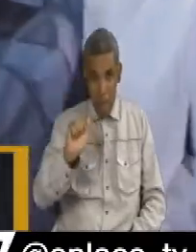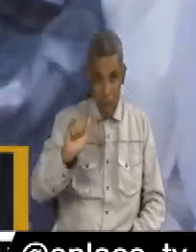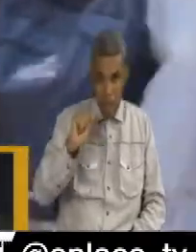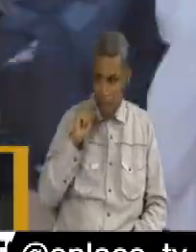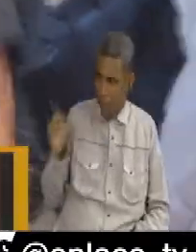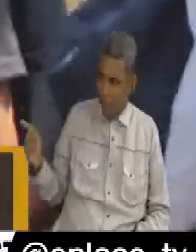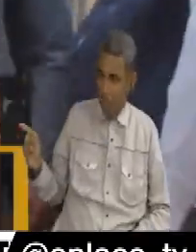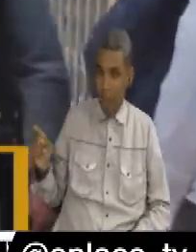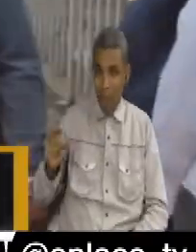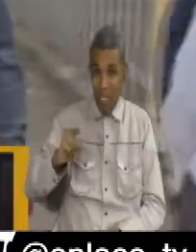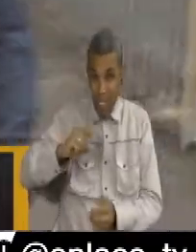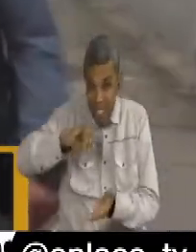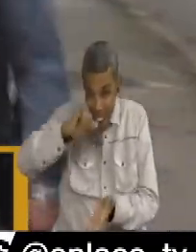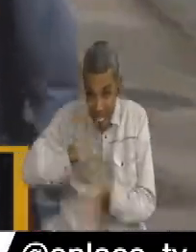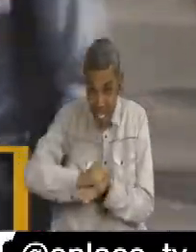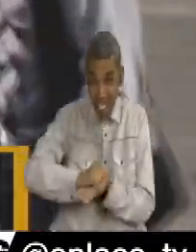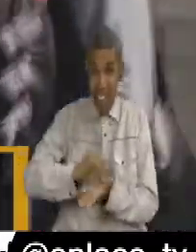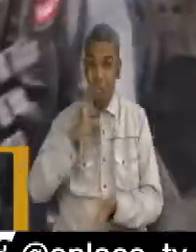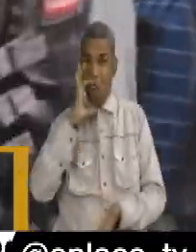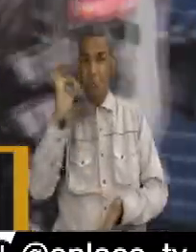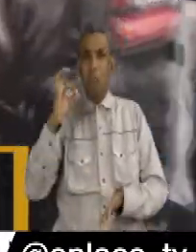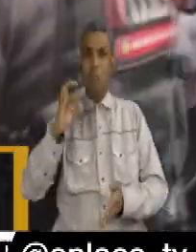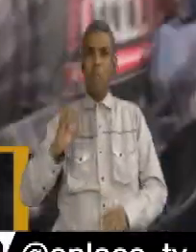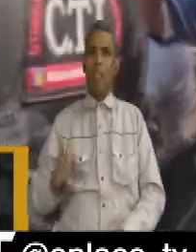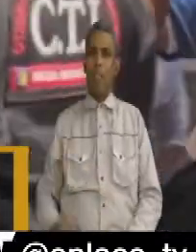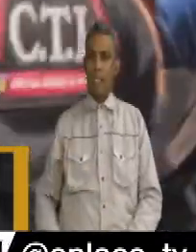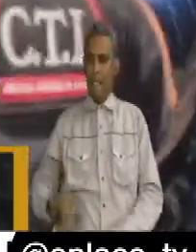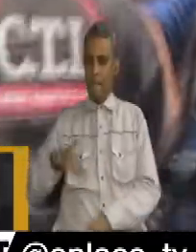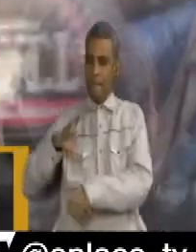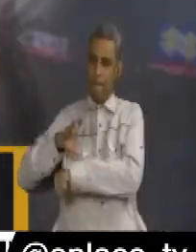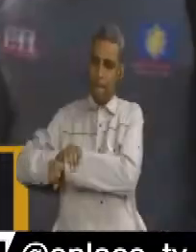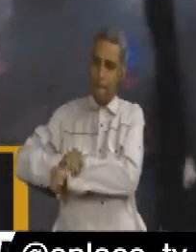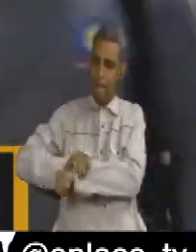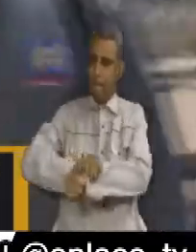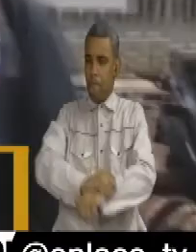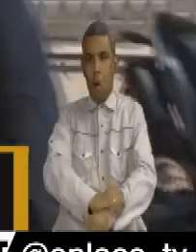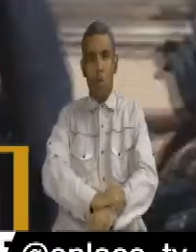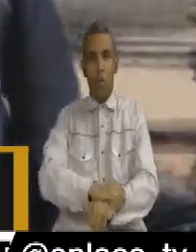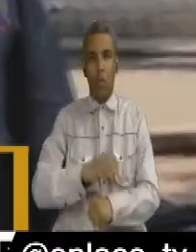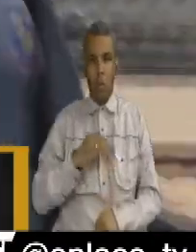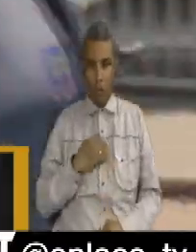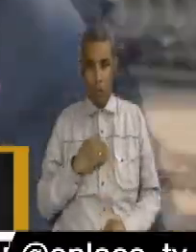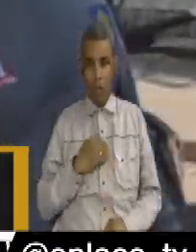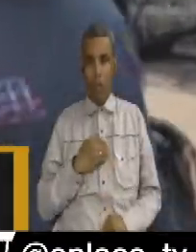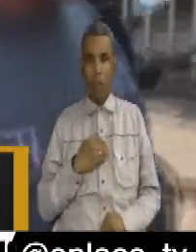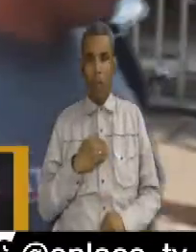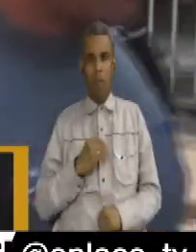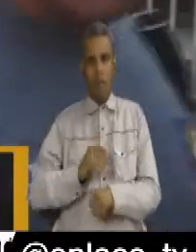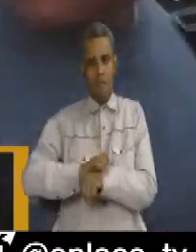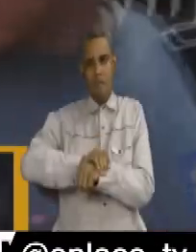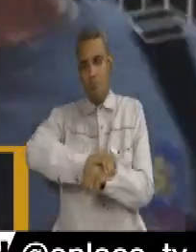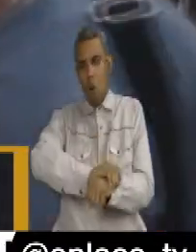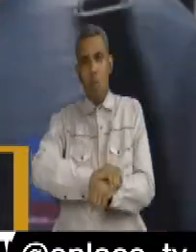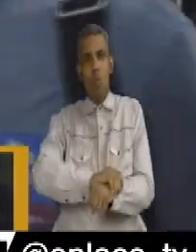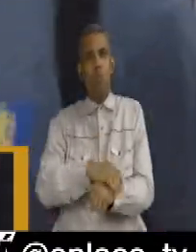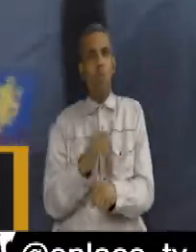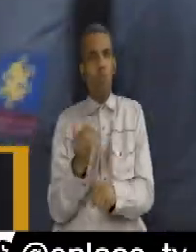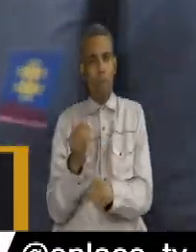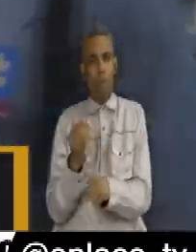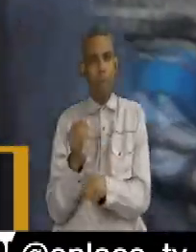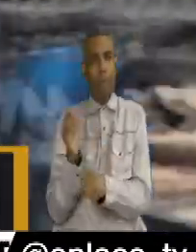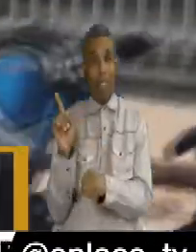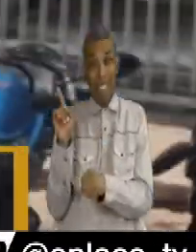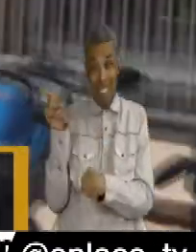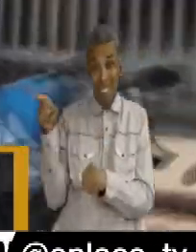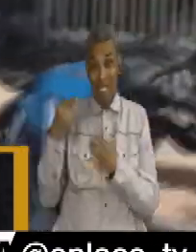del momento en el que esta persona es detenida y es trasladada por hombres del CTI de la Fiscalía, quienes hicieron la detención en la